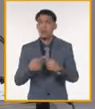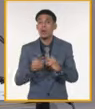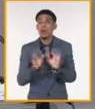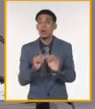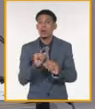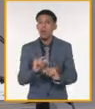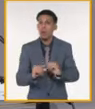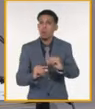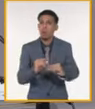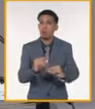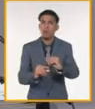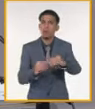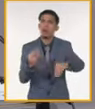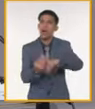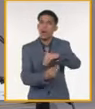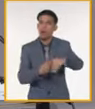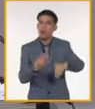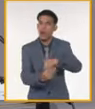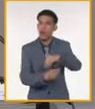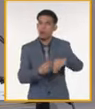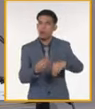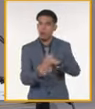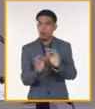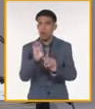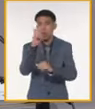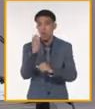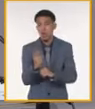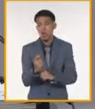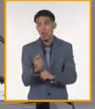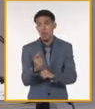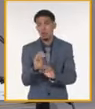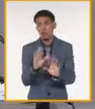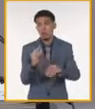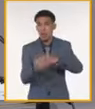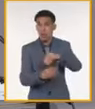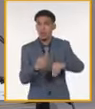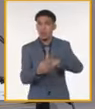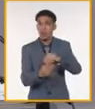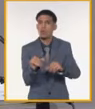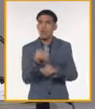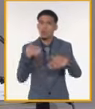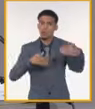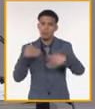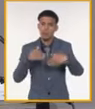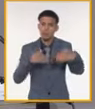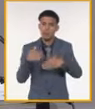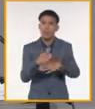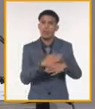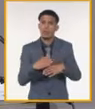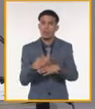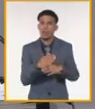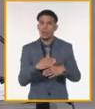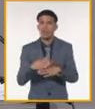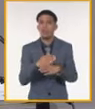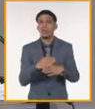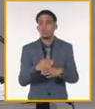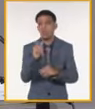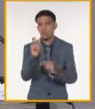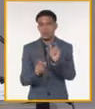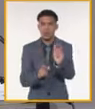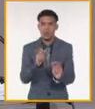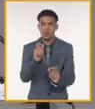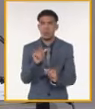en la medida que ha habido transformaciones en nuestra economía fundamentalmente también con la participación creación y adecuación de los alcances de los